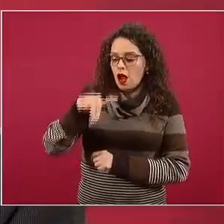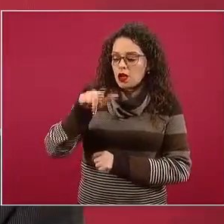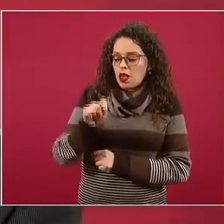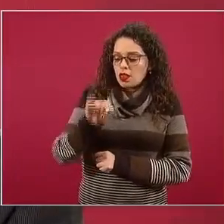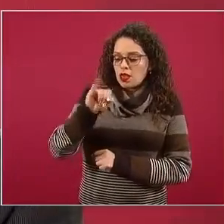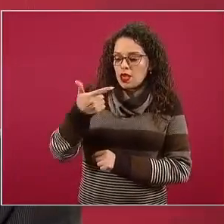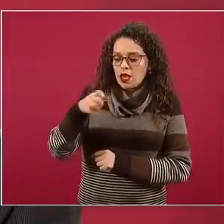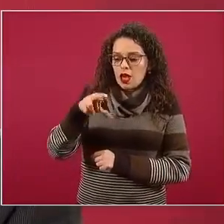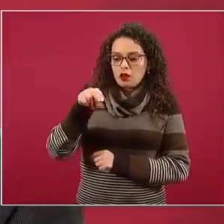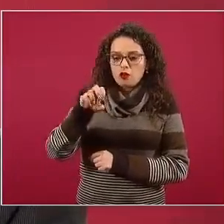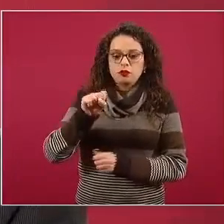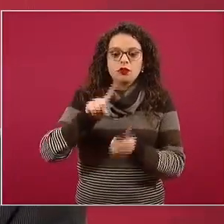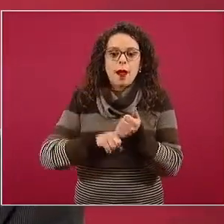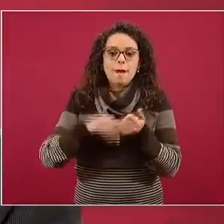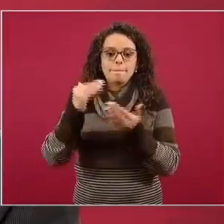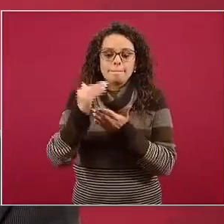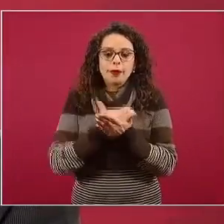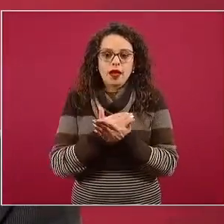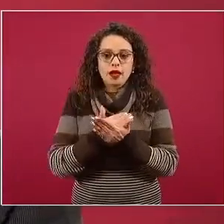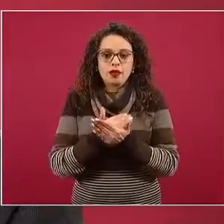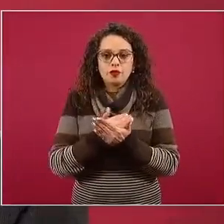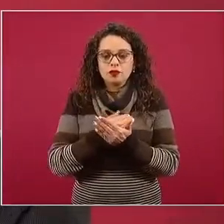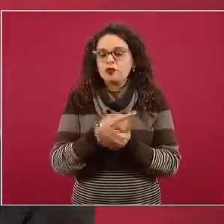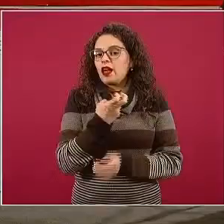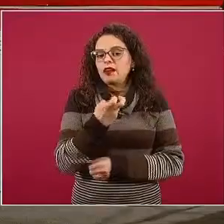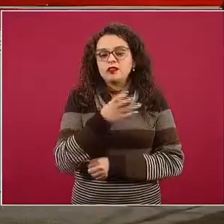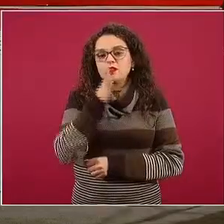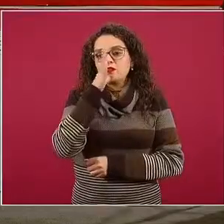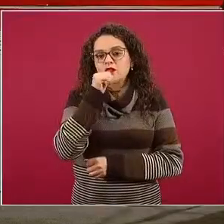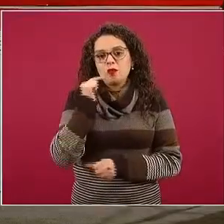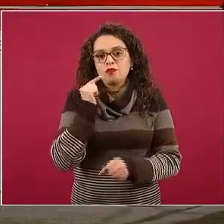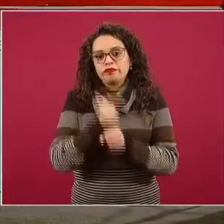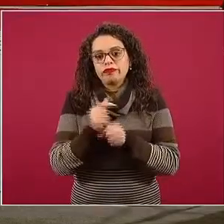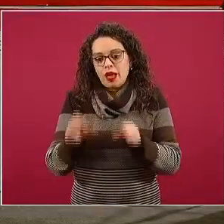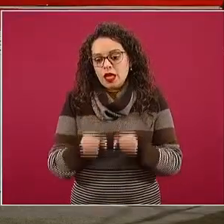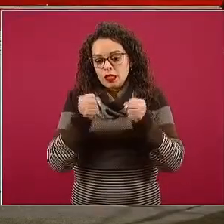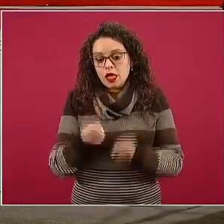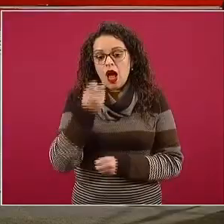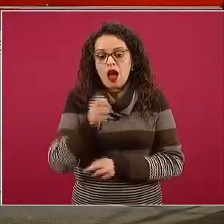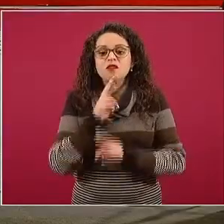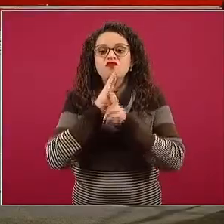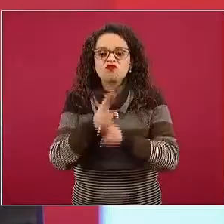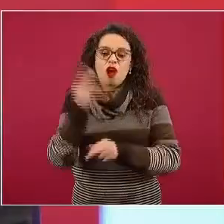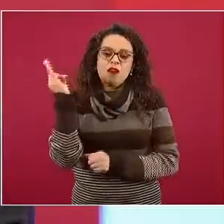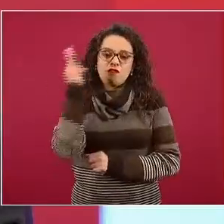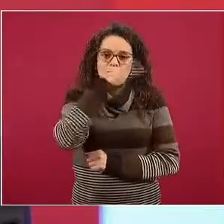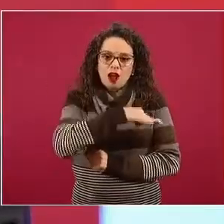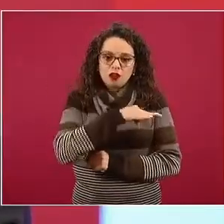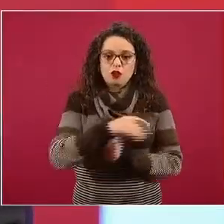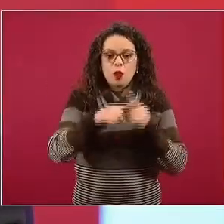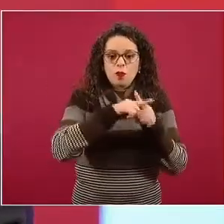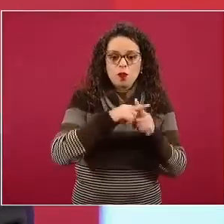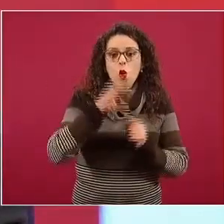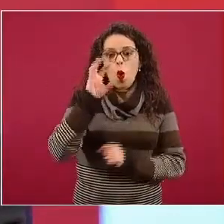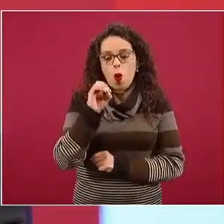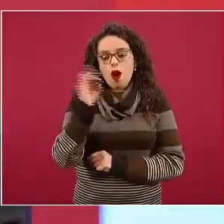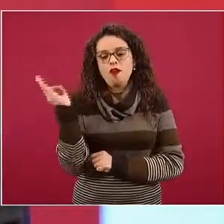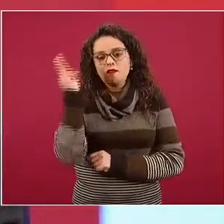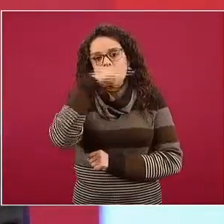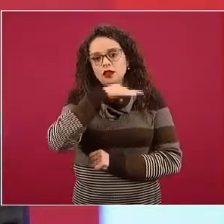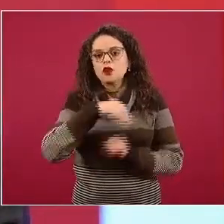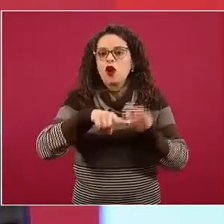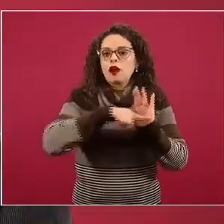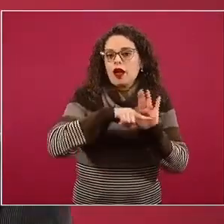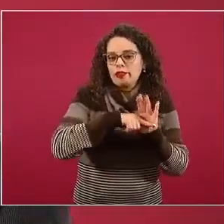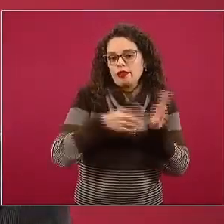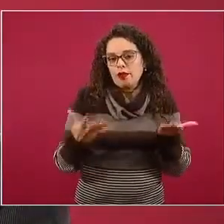es menor al umbral de detección y da lugar a resultados falsos positivos o resultados falsos negativos,